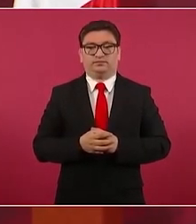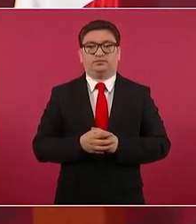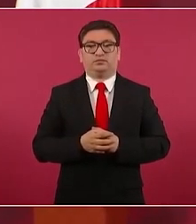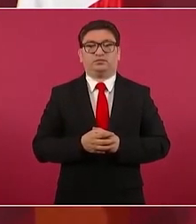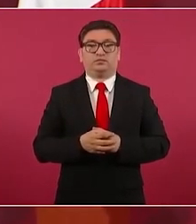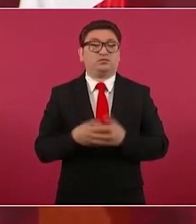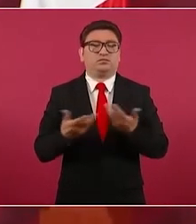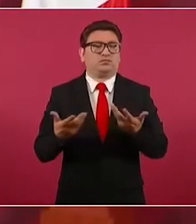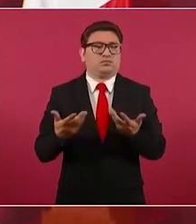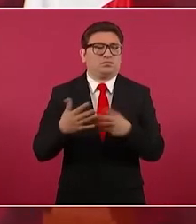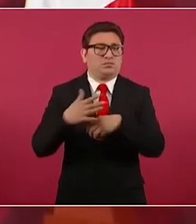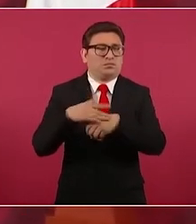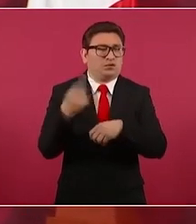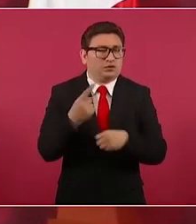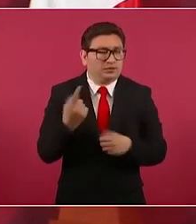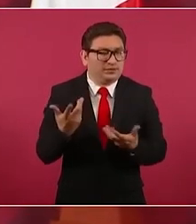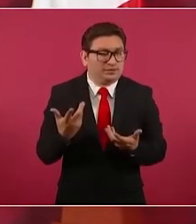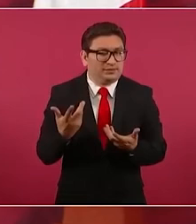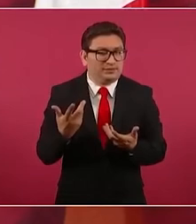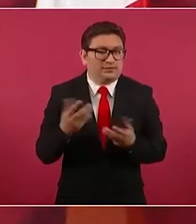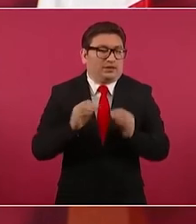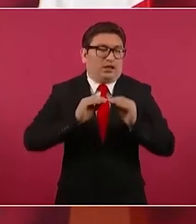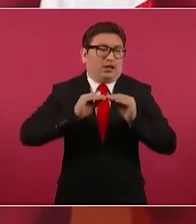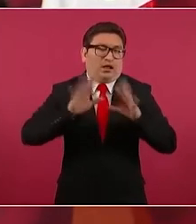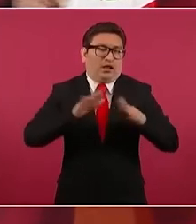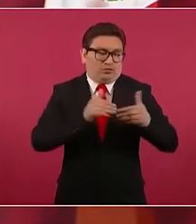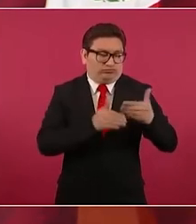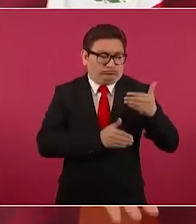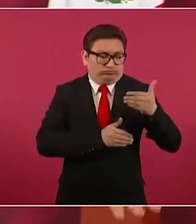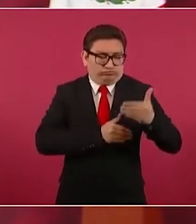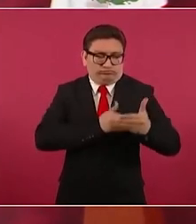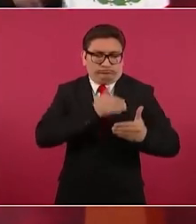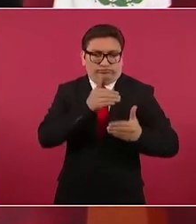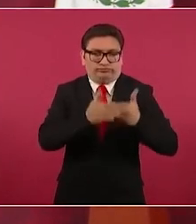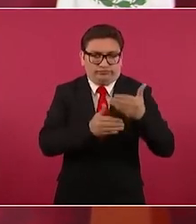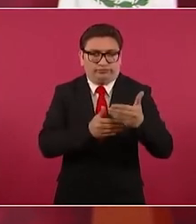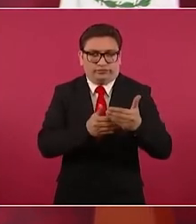porque es un proceso de integración.